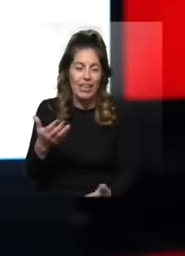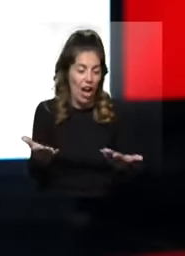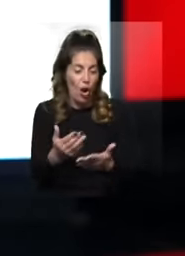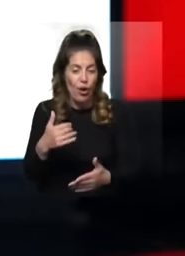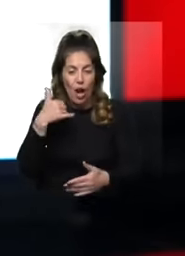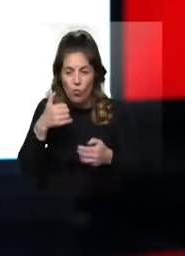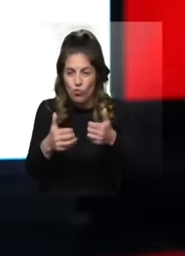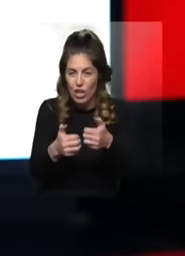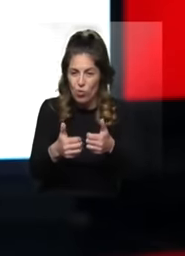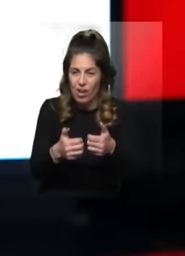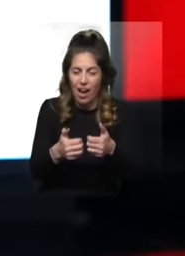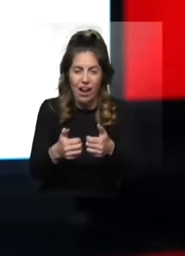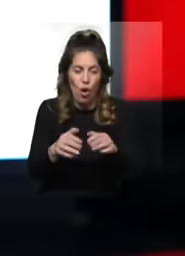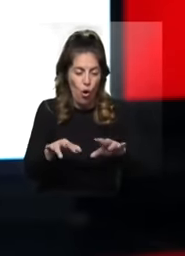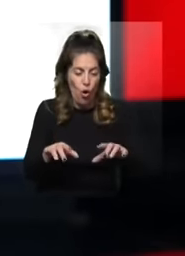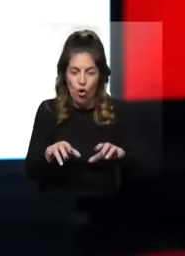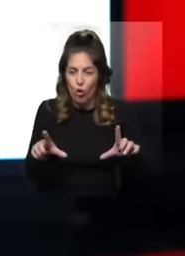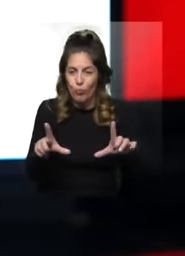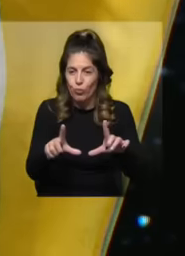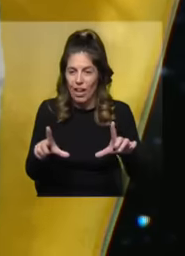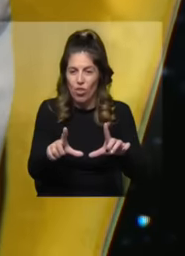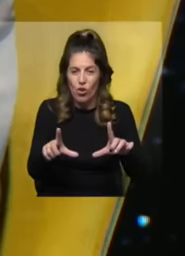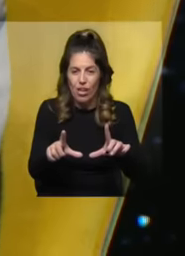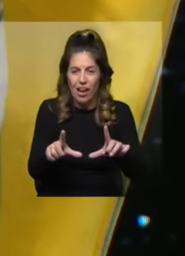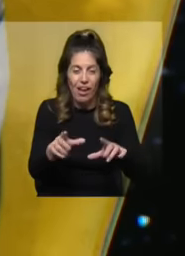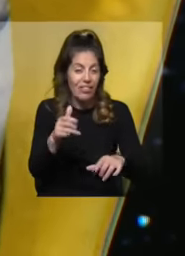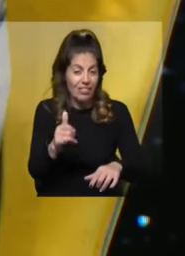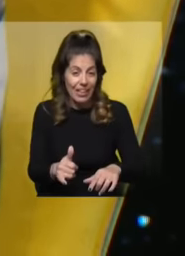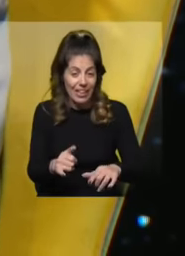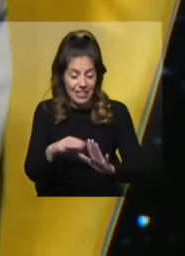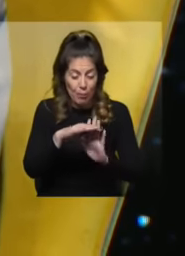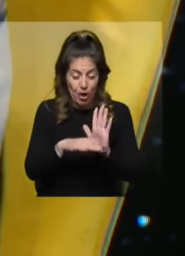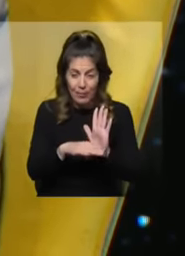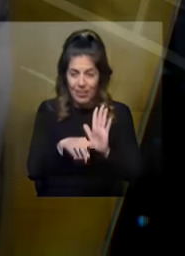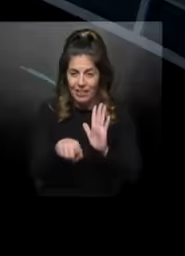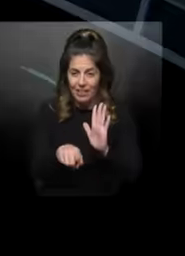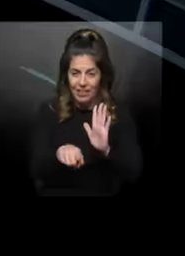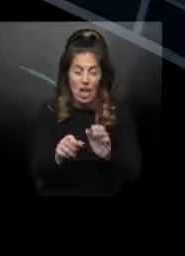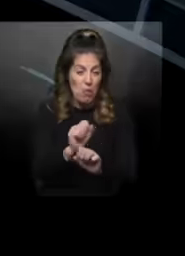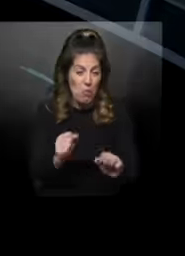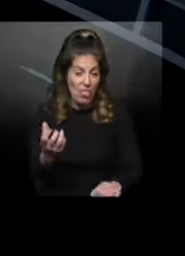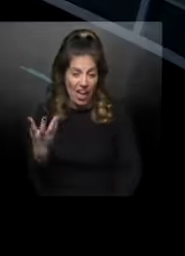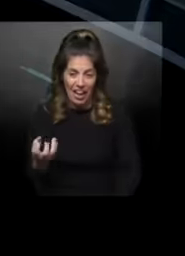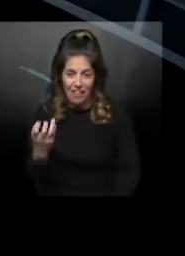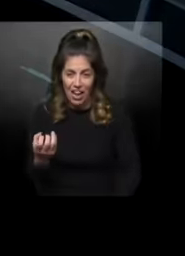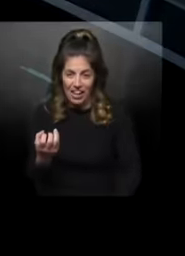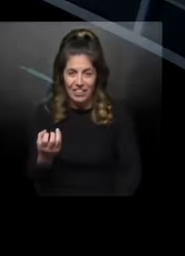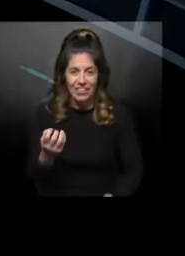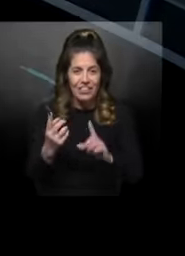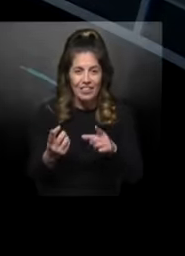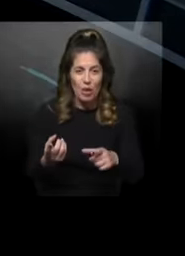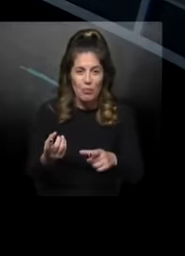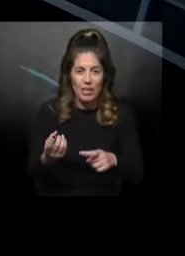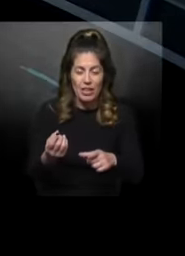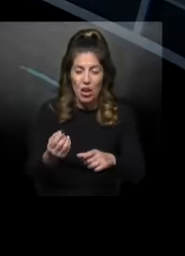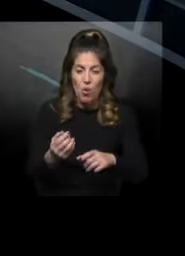con una computadora. Con una computadora tenés el programita y podés grabar e incluso meterte unas